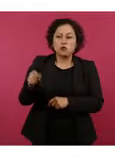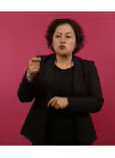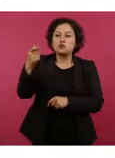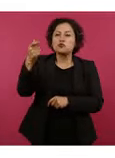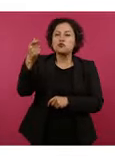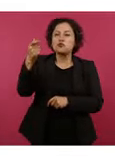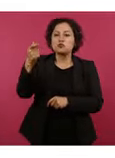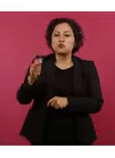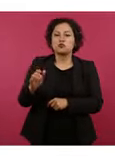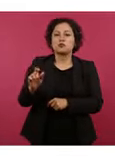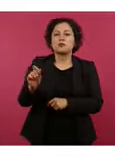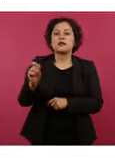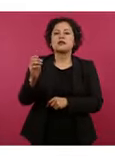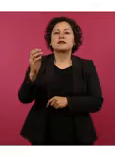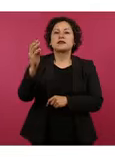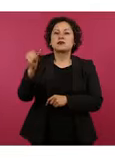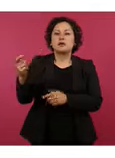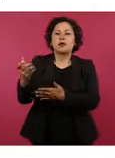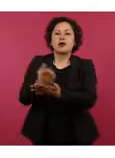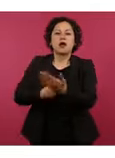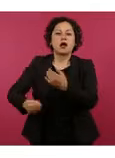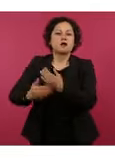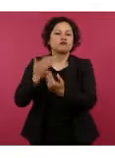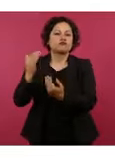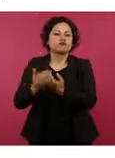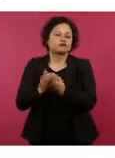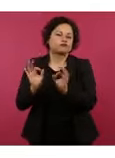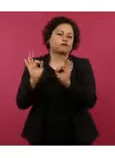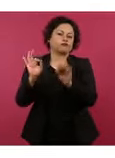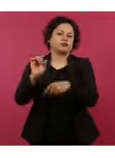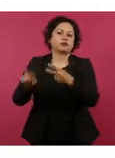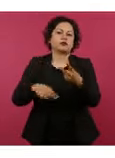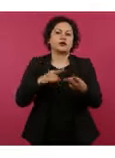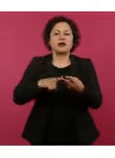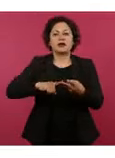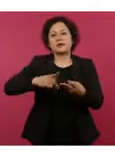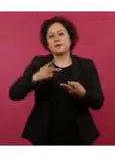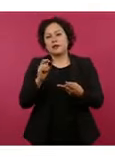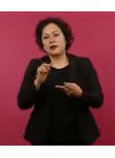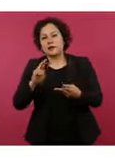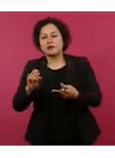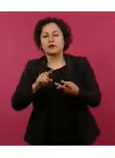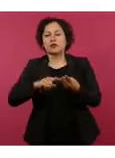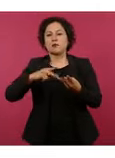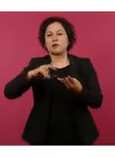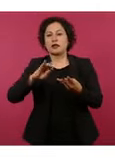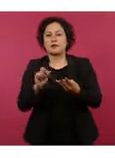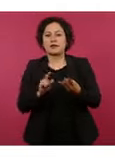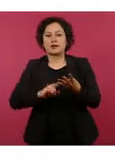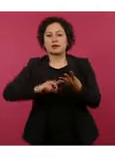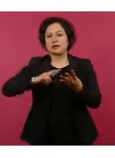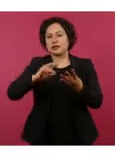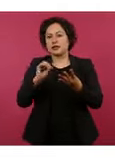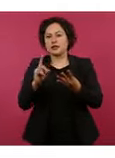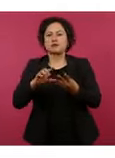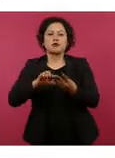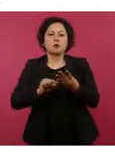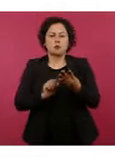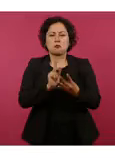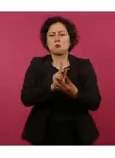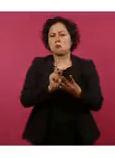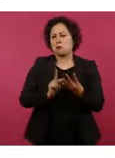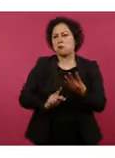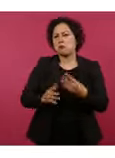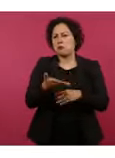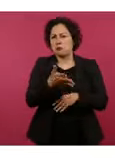de indicador de ganancia. Tenemos franquicias como Petrum, Pemex, Repsol, Costco con precios similares, tanto en el noreste,